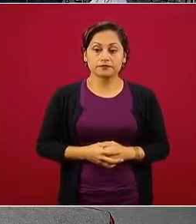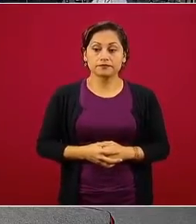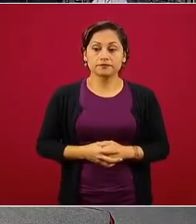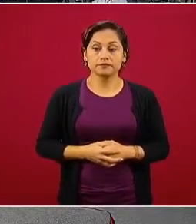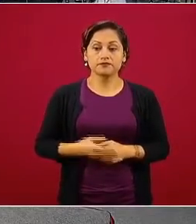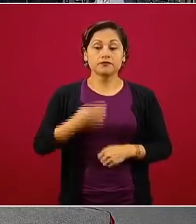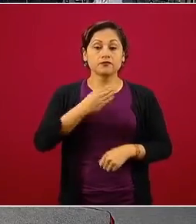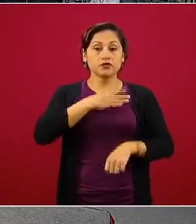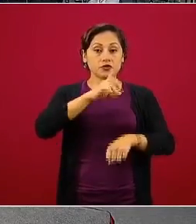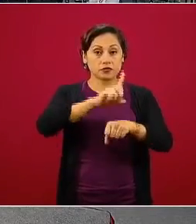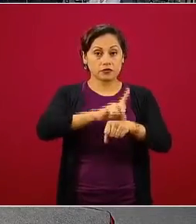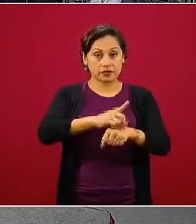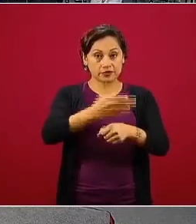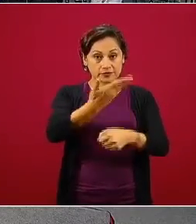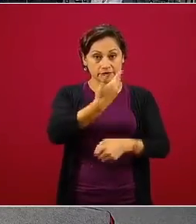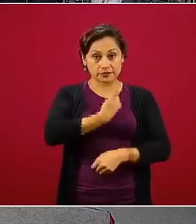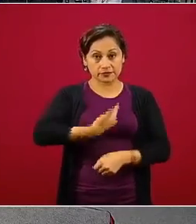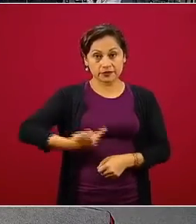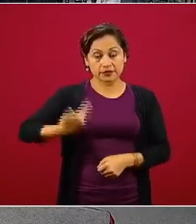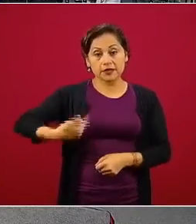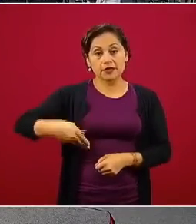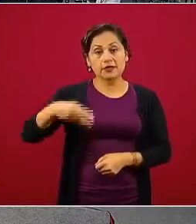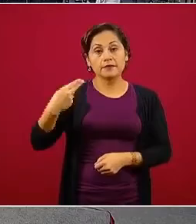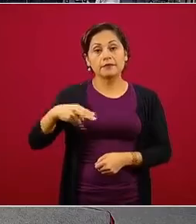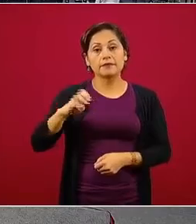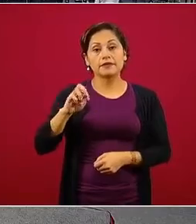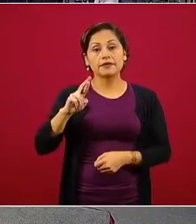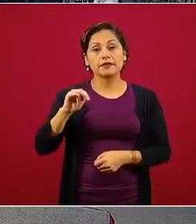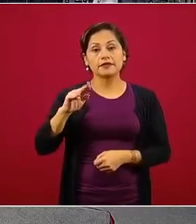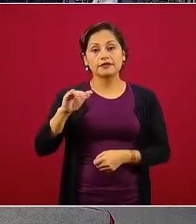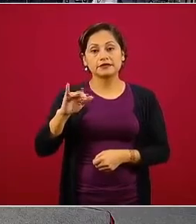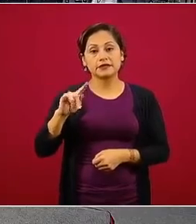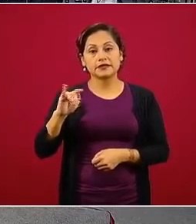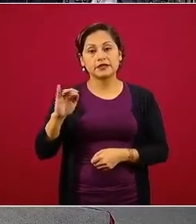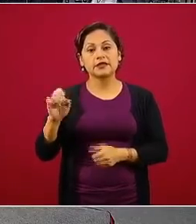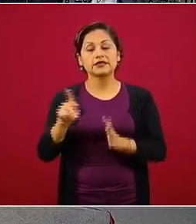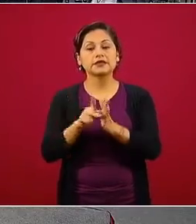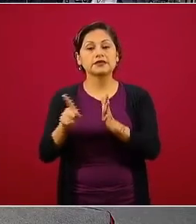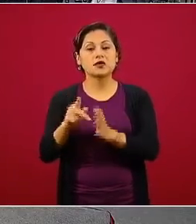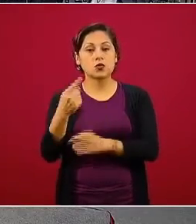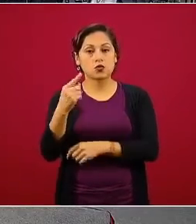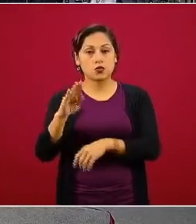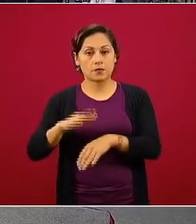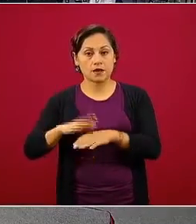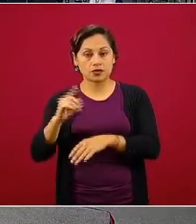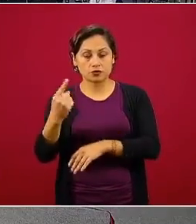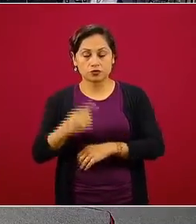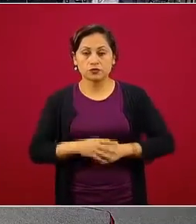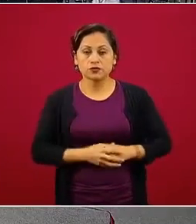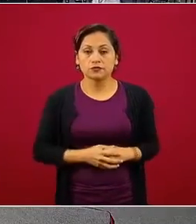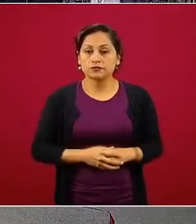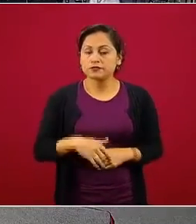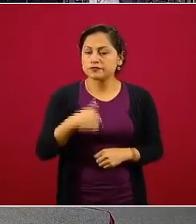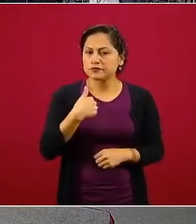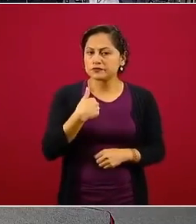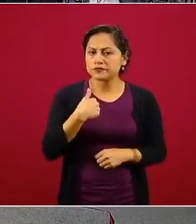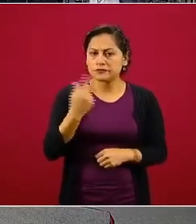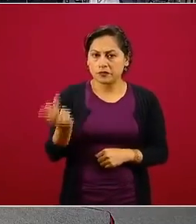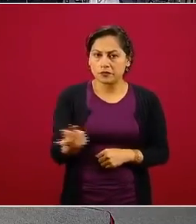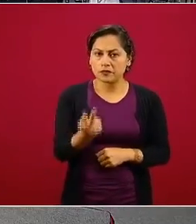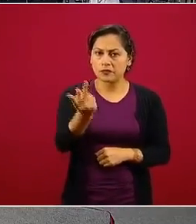Buenos días, señor presidente. Berenice Telles, del Diario Nacional 1+1. Bueno, mi pregunta